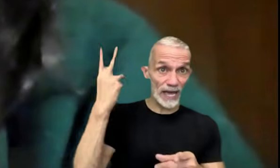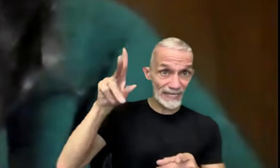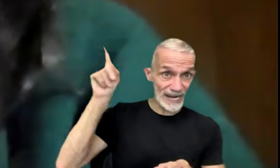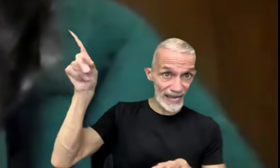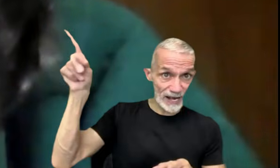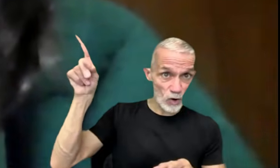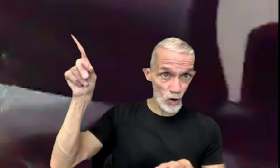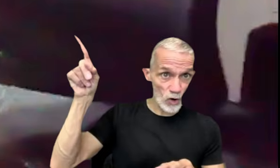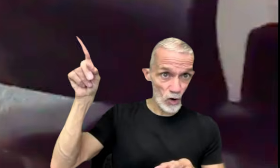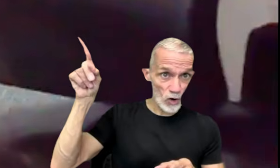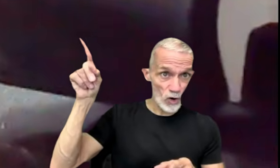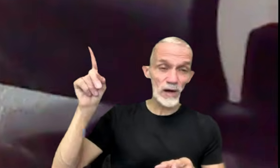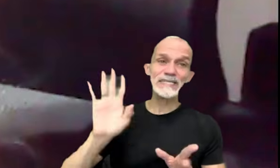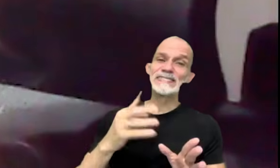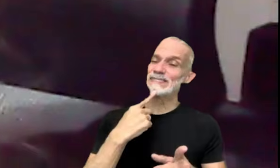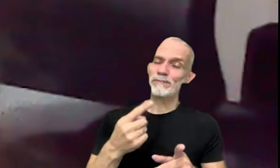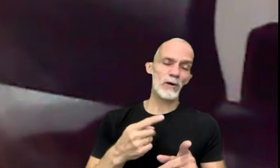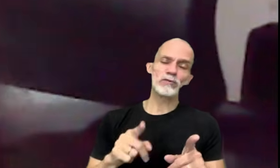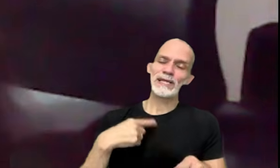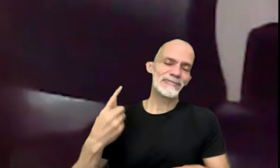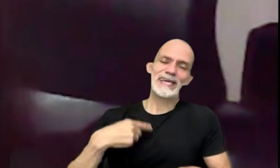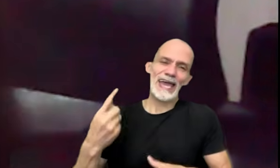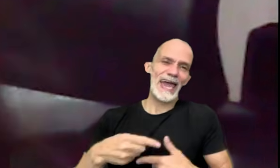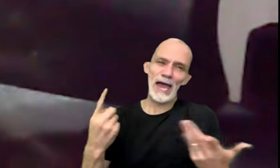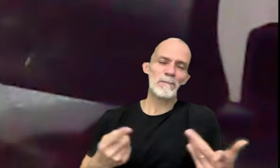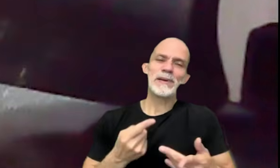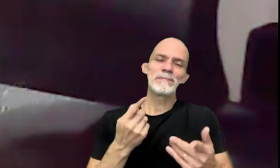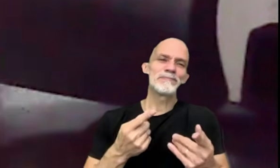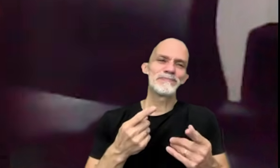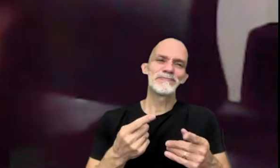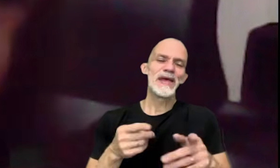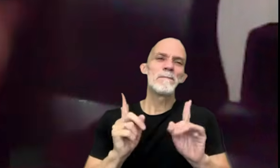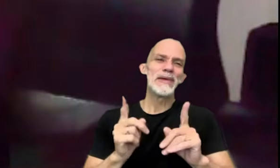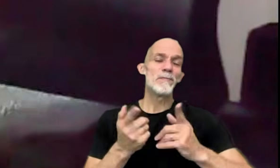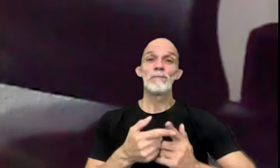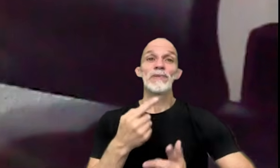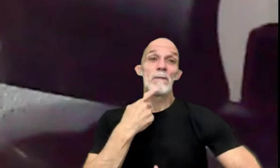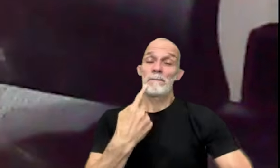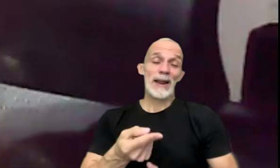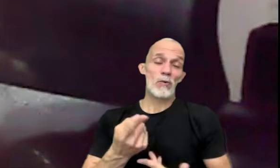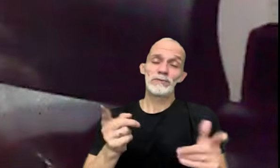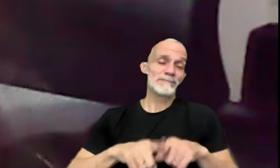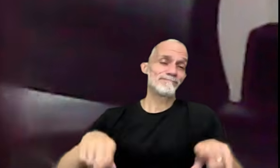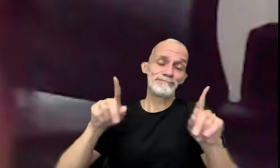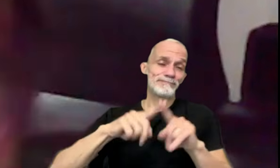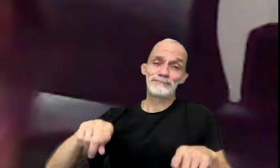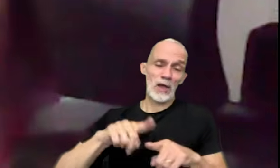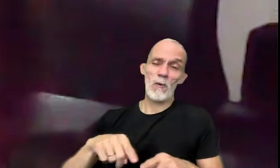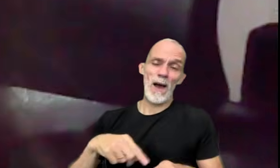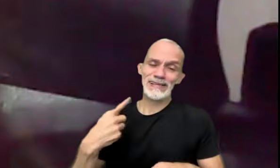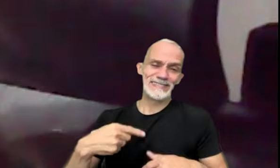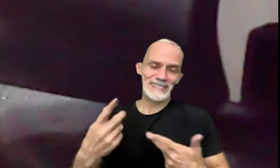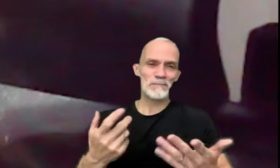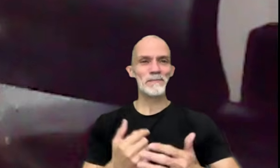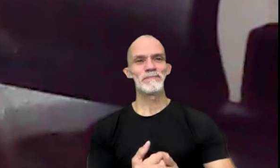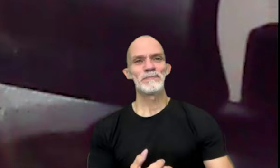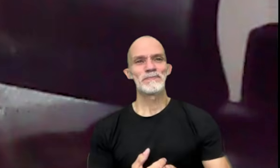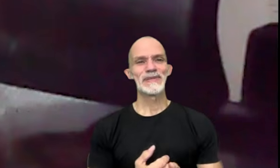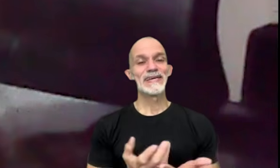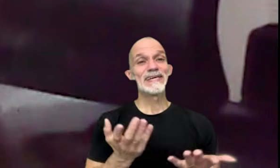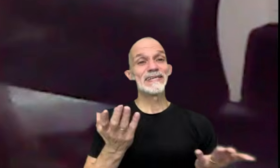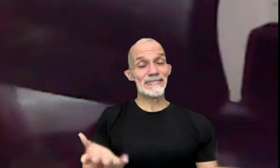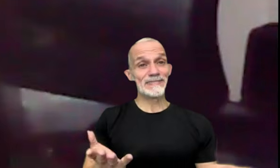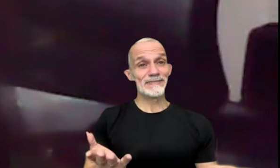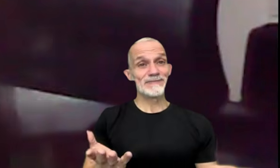exterior? ¿Verdad? Pregunta de todos los, siempre pido lo mismo. Es una pregunta recurrente, ¿sí?